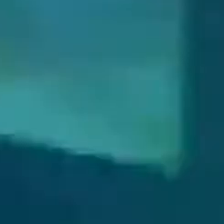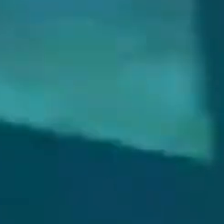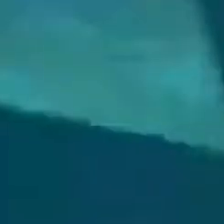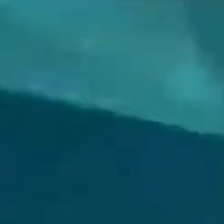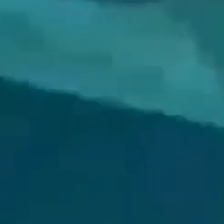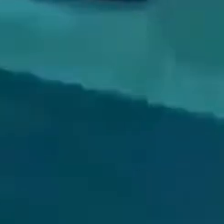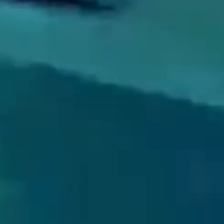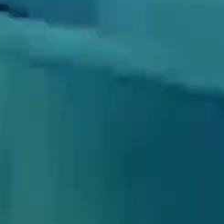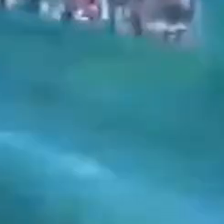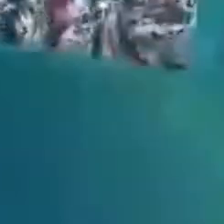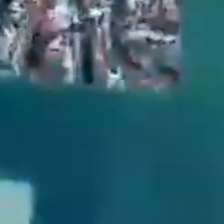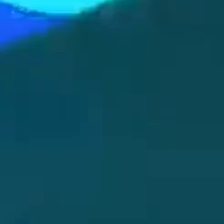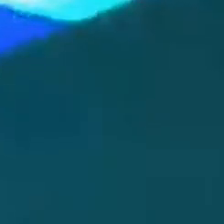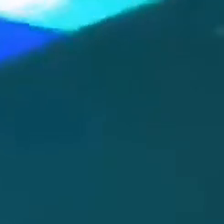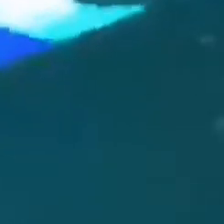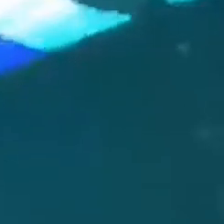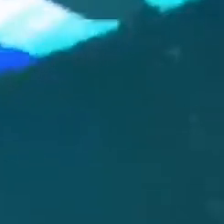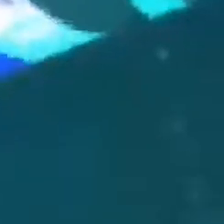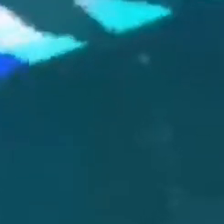claro